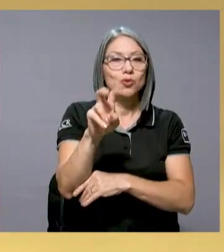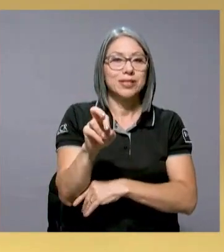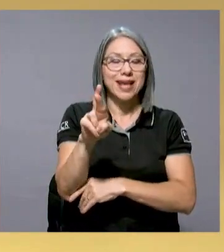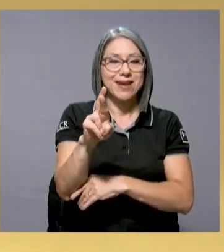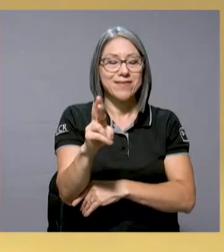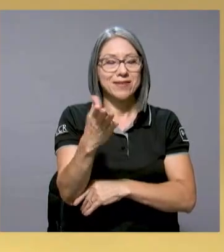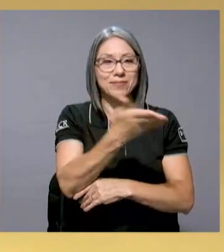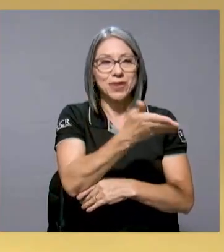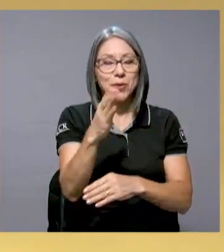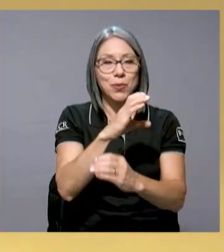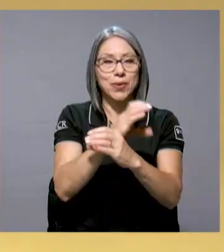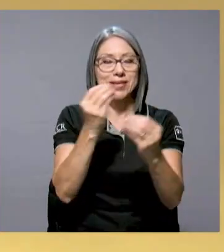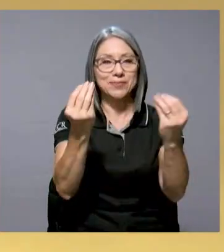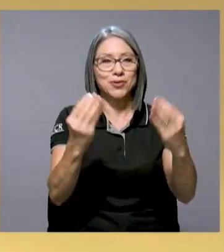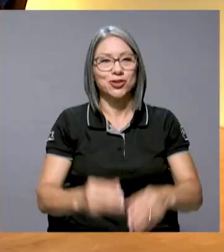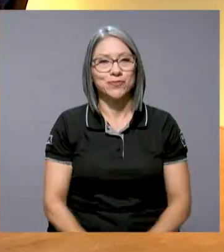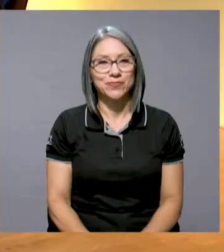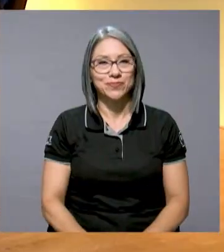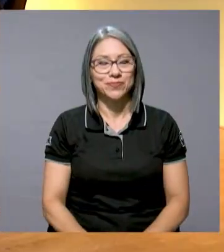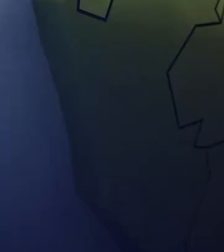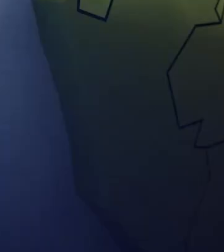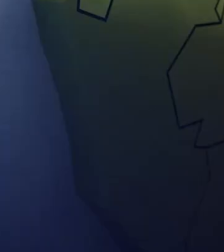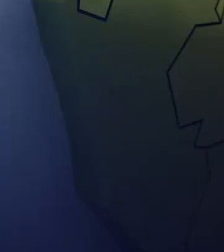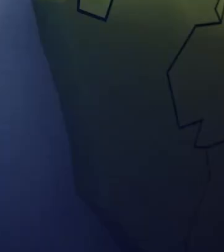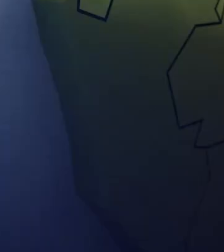amigos, cuídense mucho. Muchas gracias.